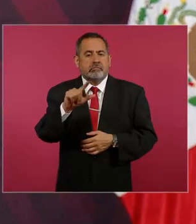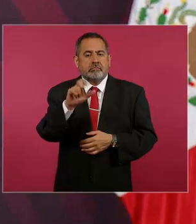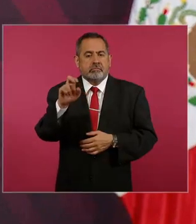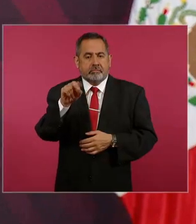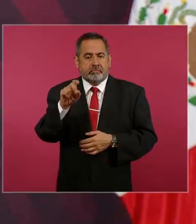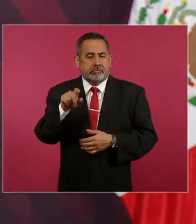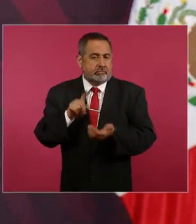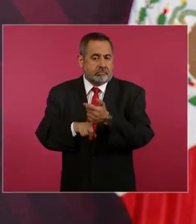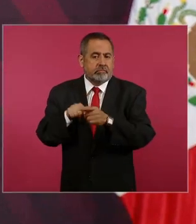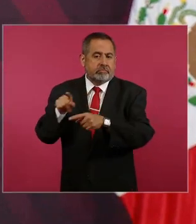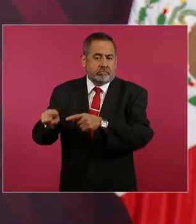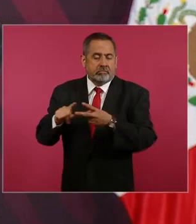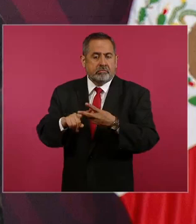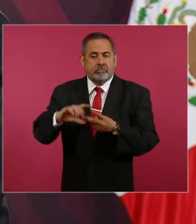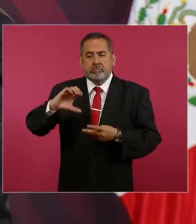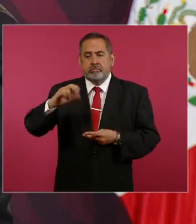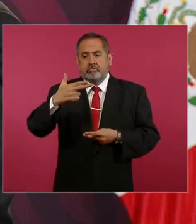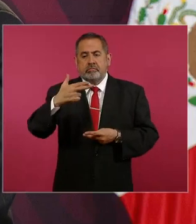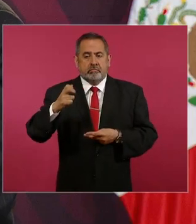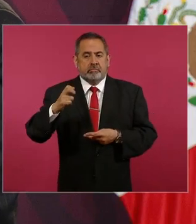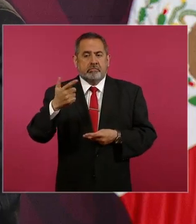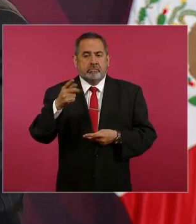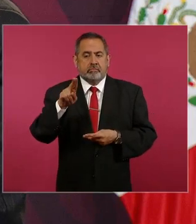la profesión del Che Guevara